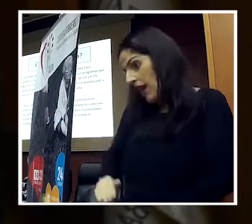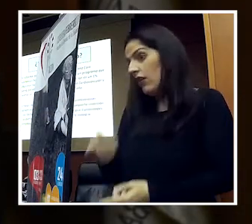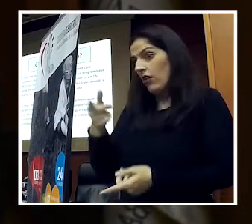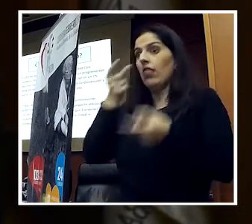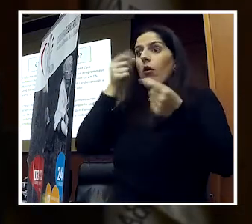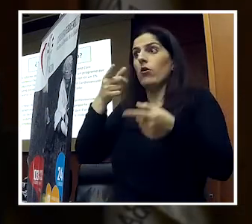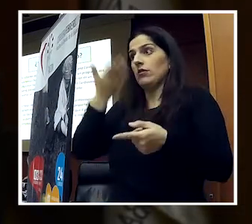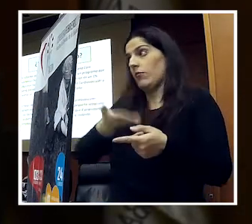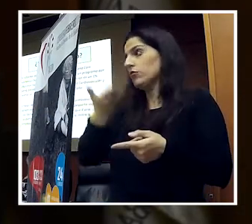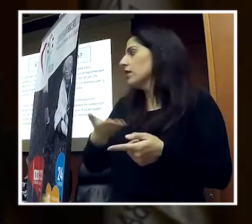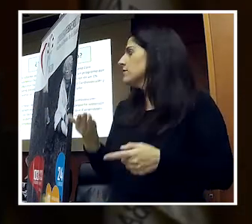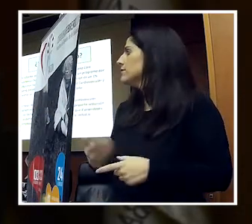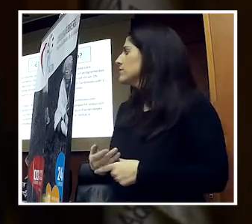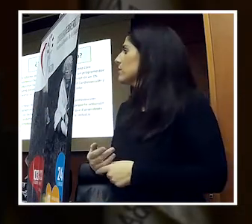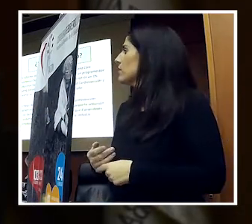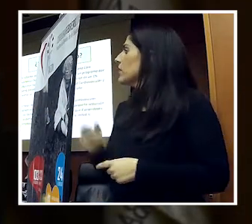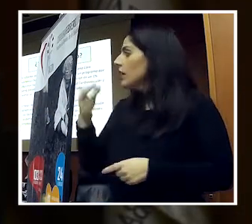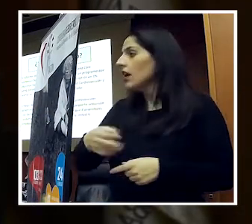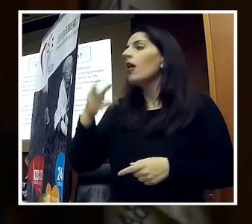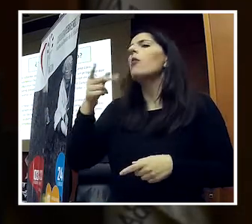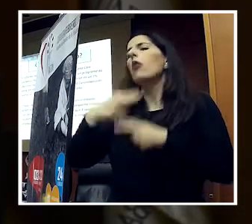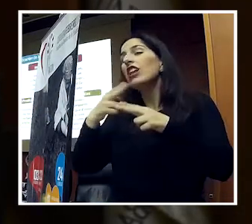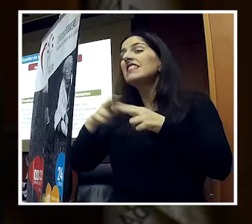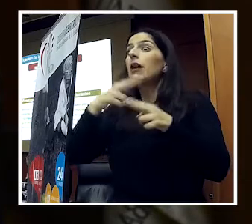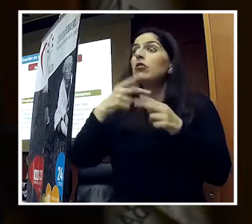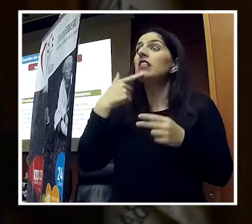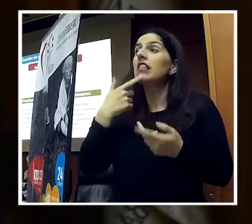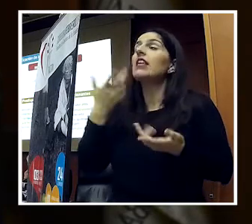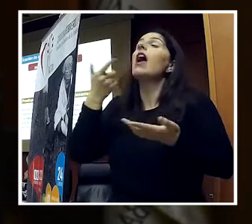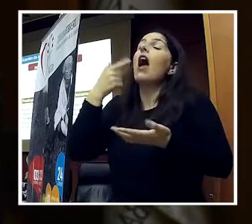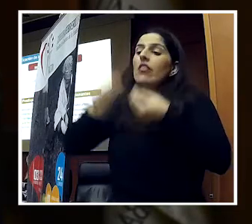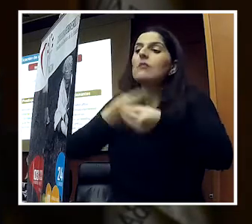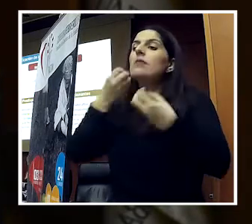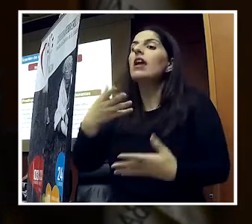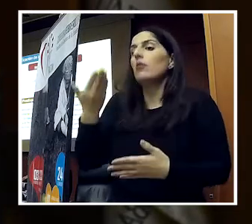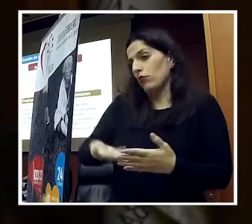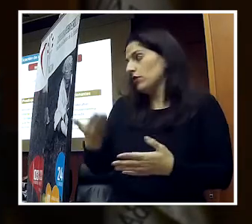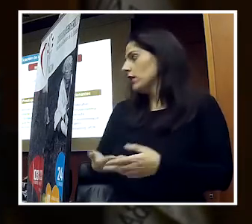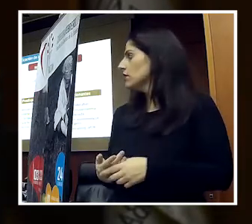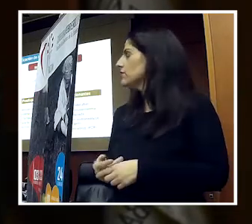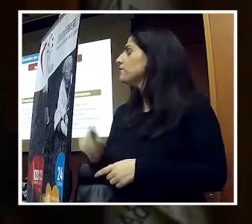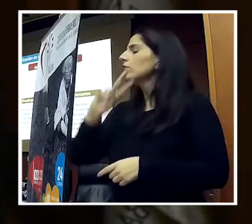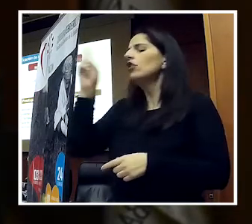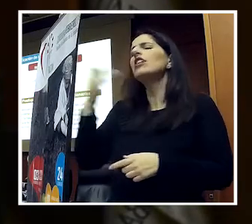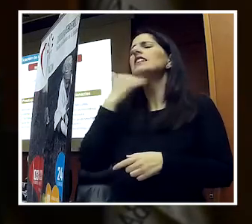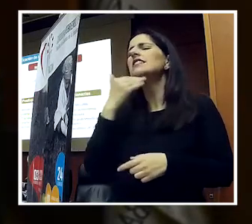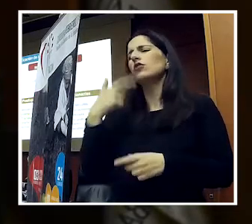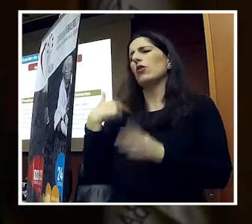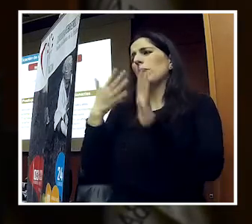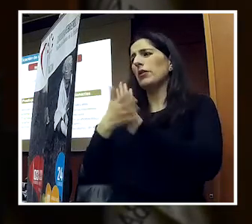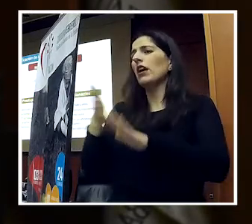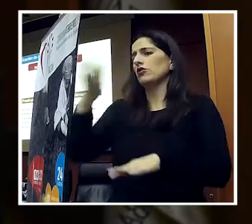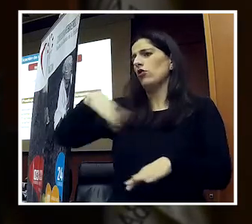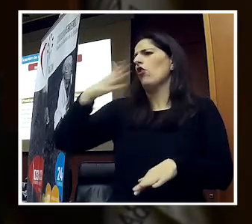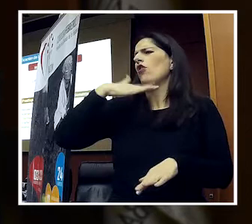cuando de verdad se llega a estas políticas de estrategia de prevención cardiovascular. Y hablando de los factores de riesgo, yo creo que todos ustedes